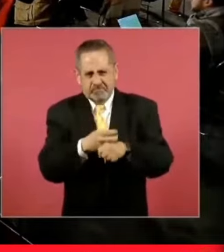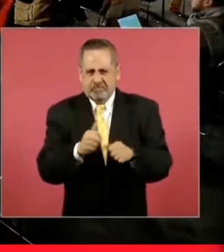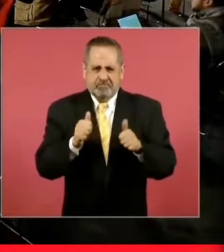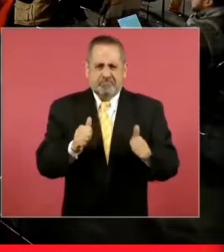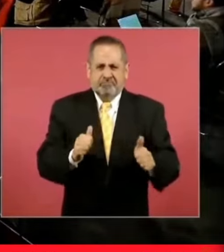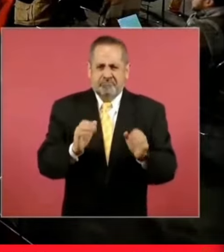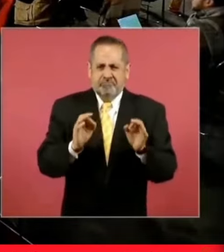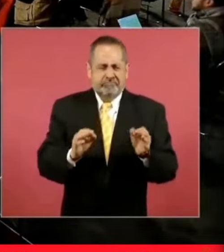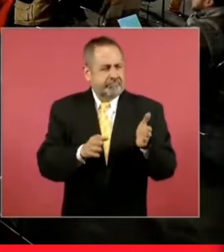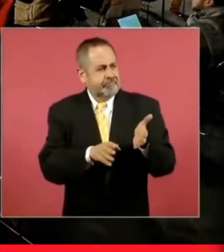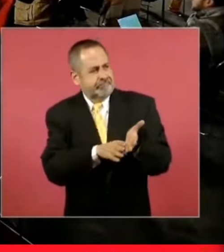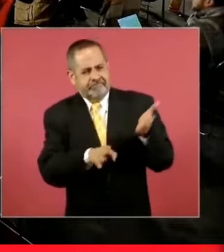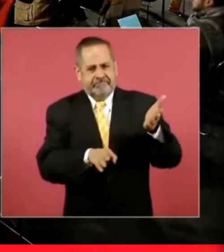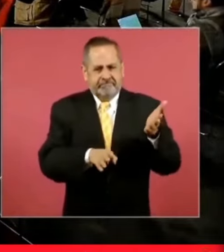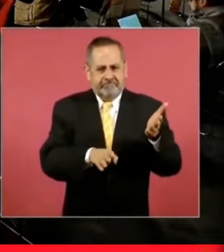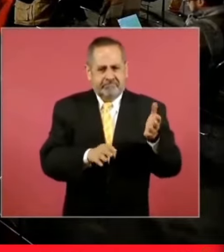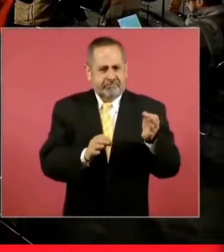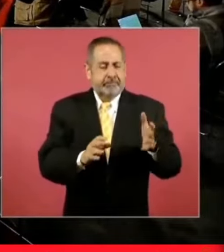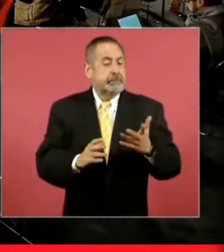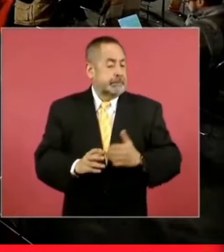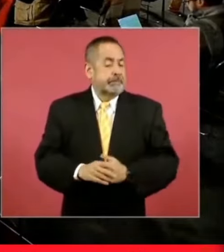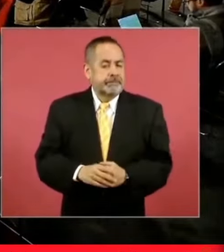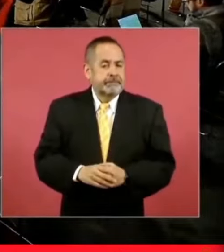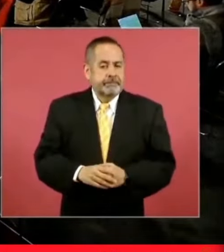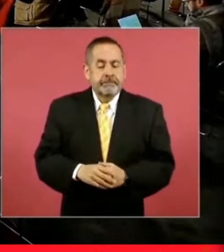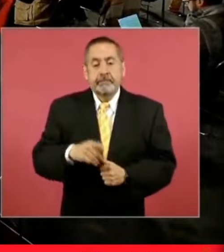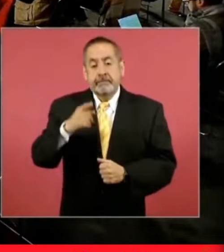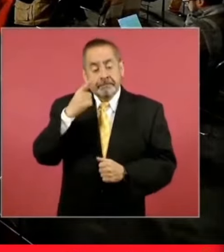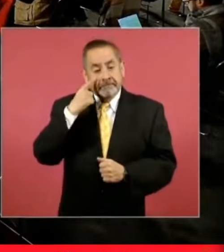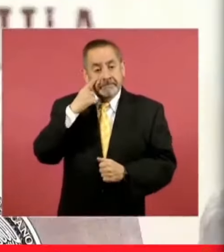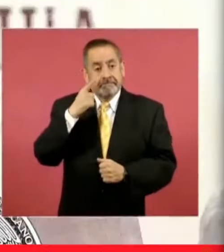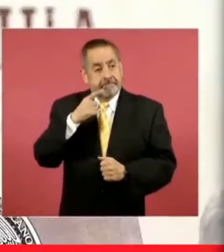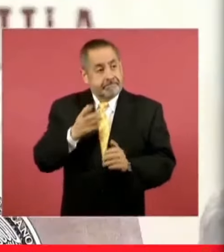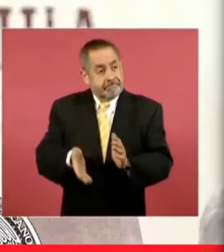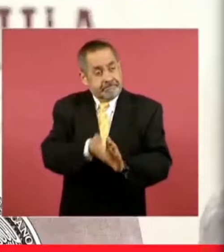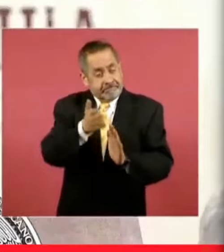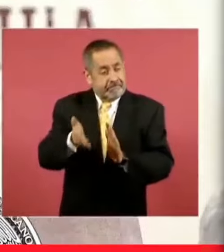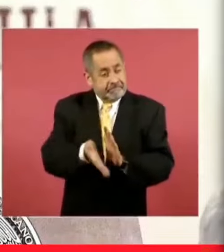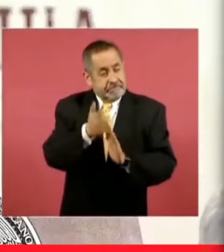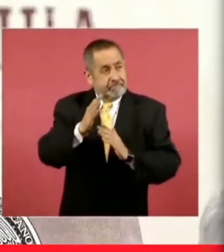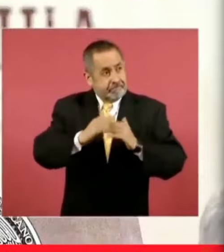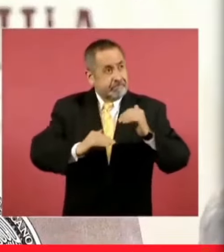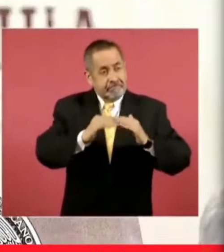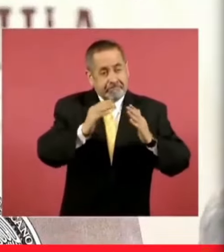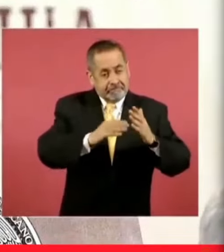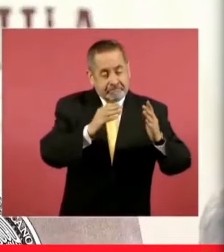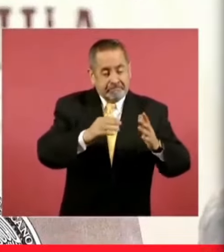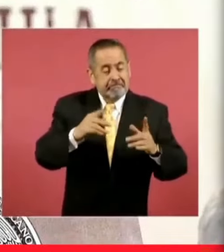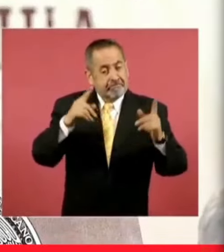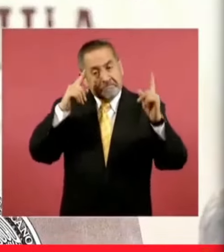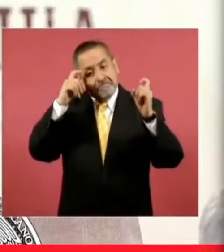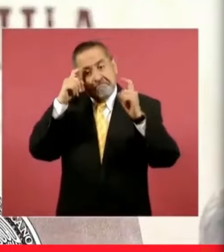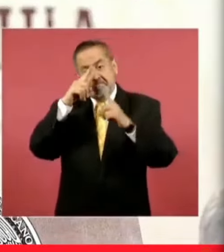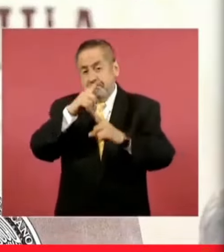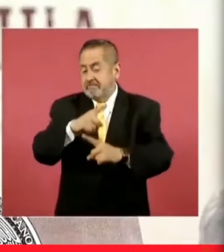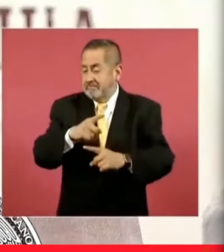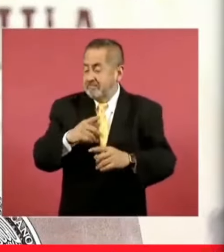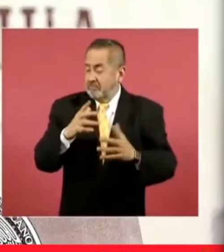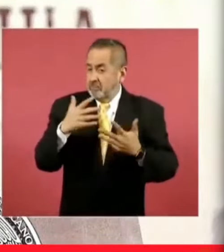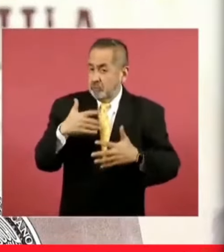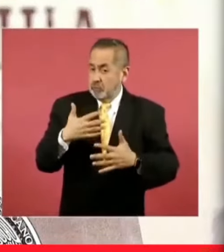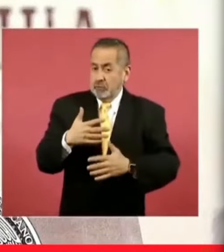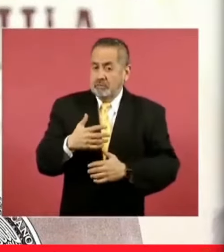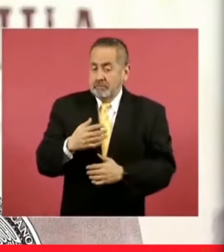La construcción de una presa tiene una complejidad bastante fuerte y